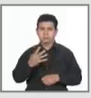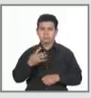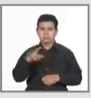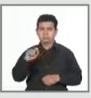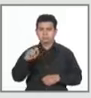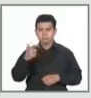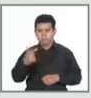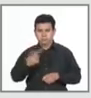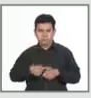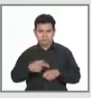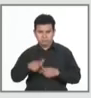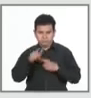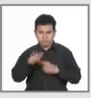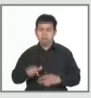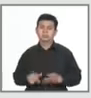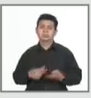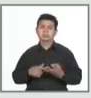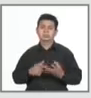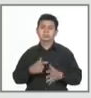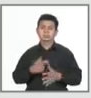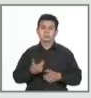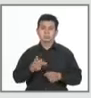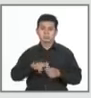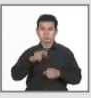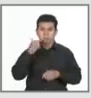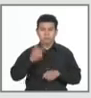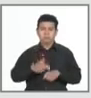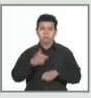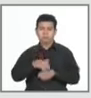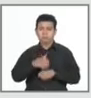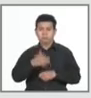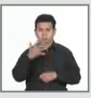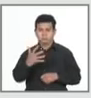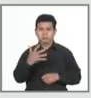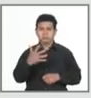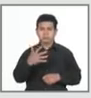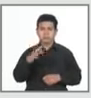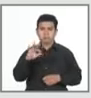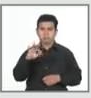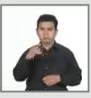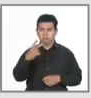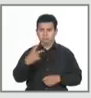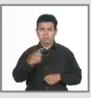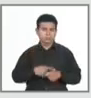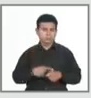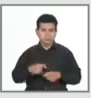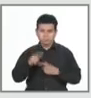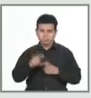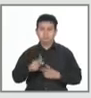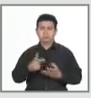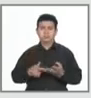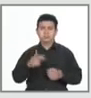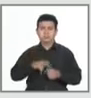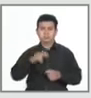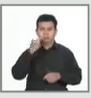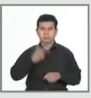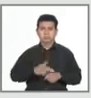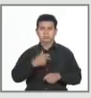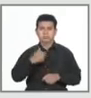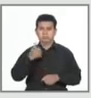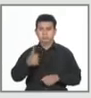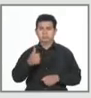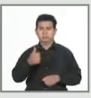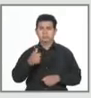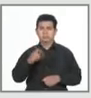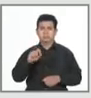27 casos activos la jurisdicción sanitaria número 5 42 la jurisdicción sanitaria número